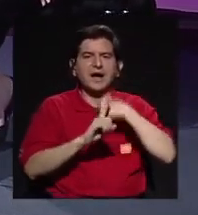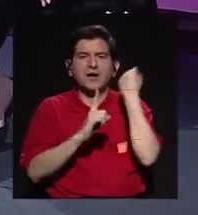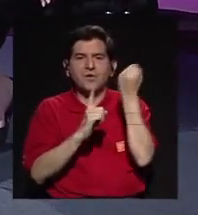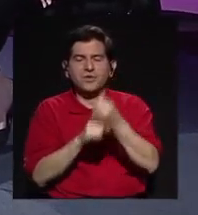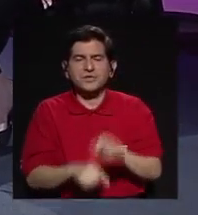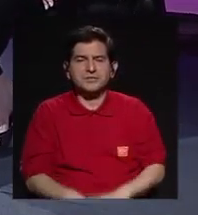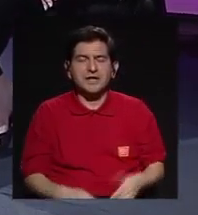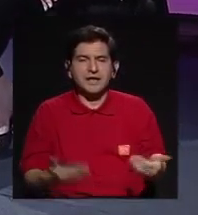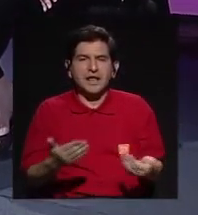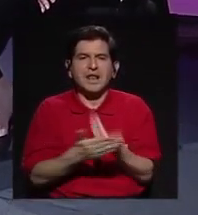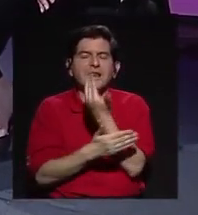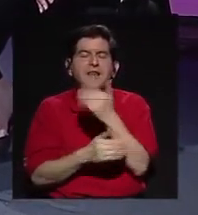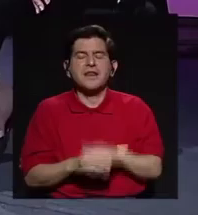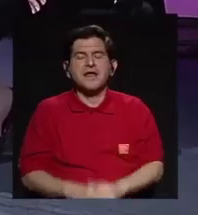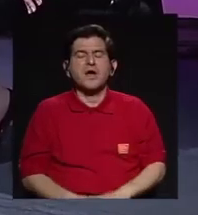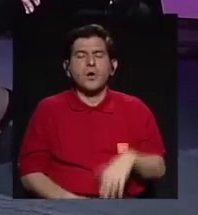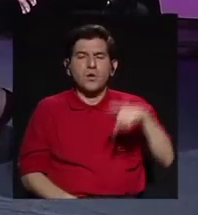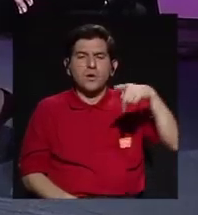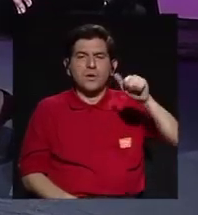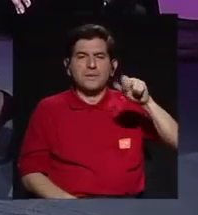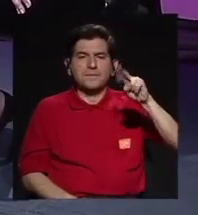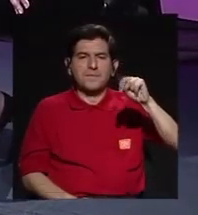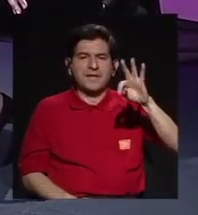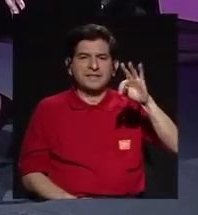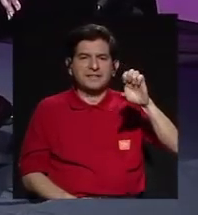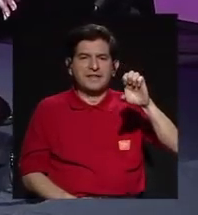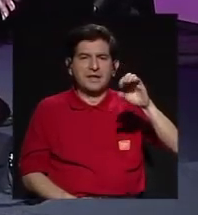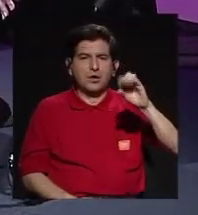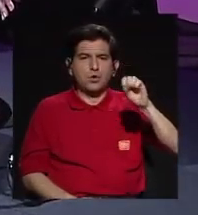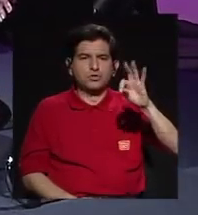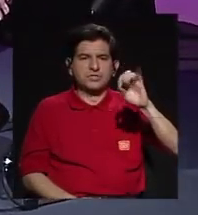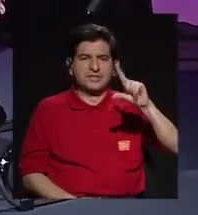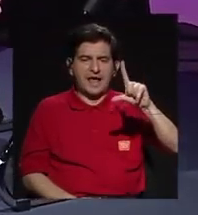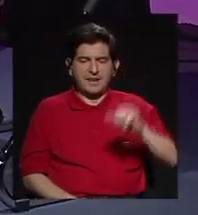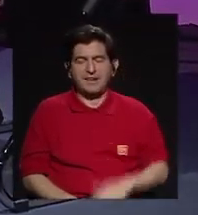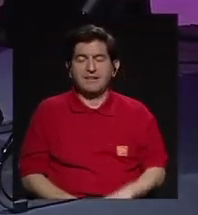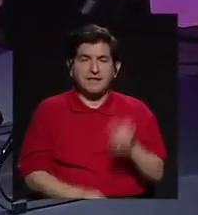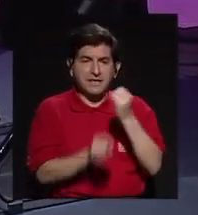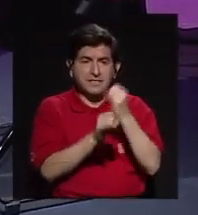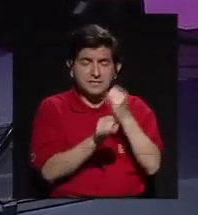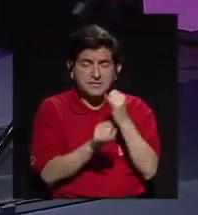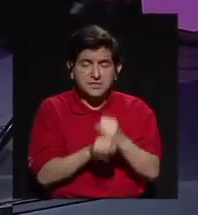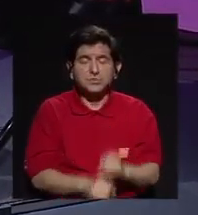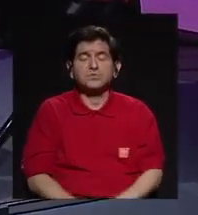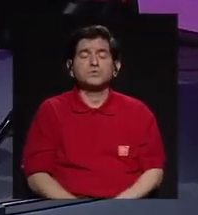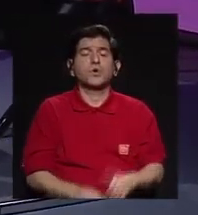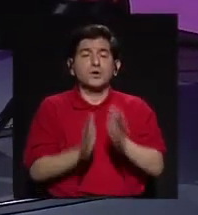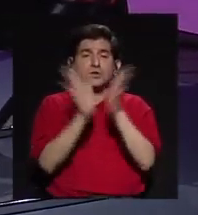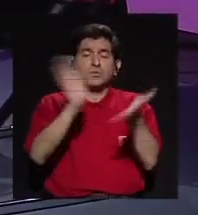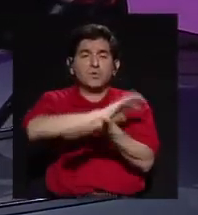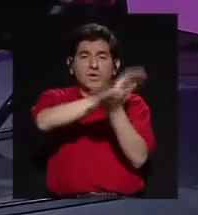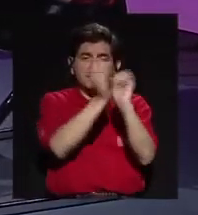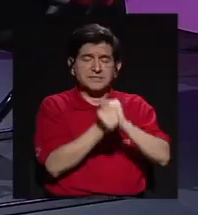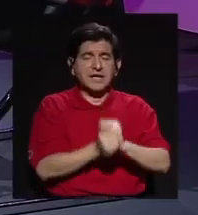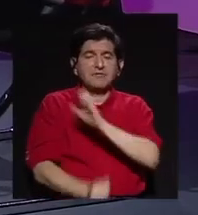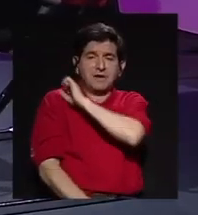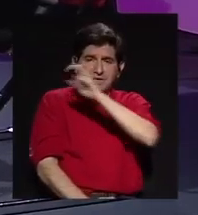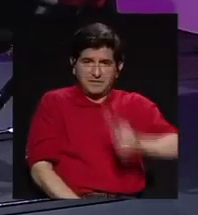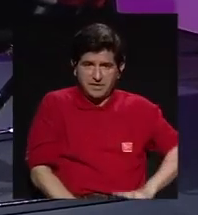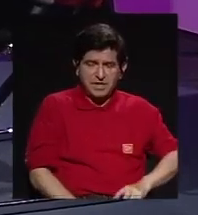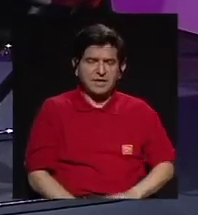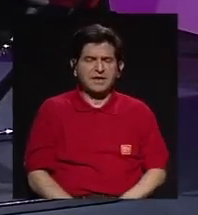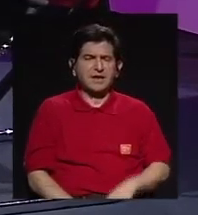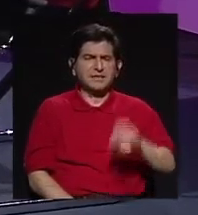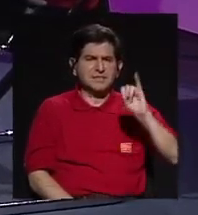sociedad neopentecostal. Esto es muy grave. Las instituciones públicas se transforman hacia el evangelismo. Iliana Quiroz pregunta que si